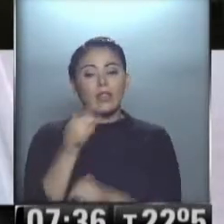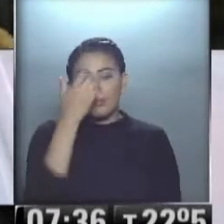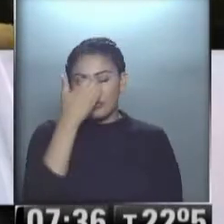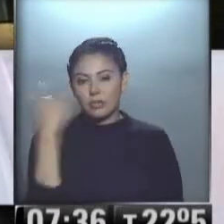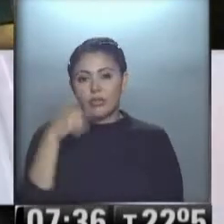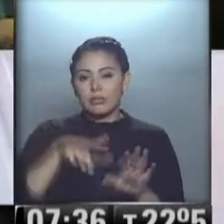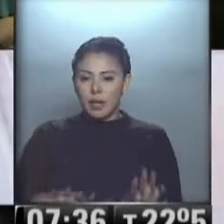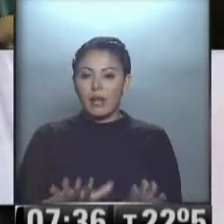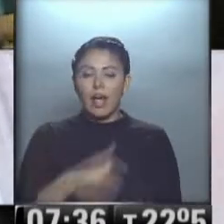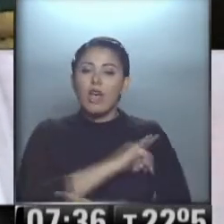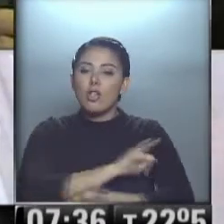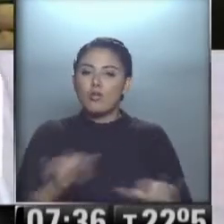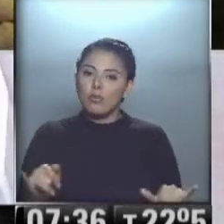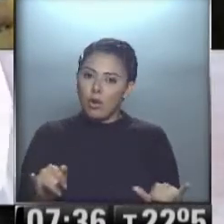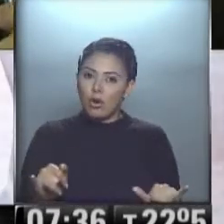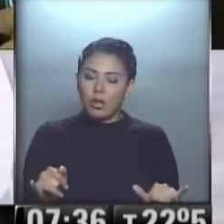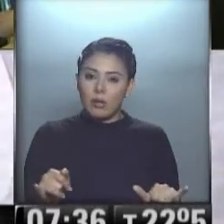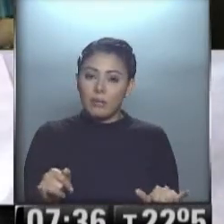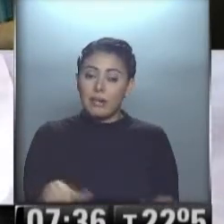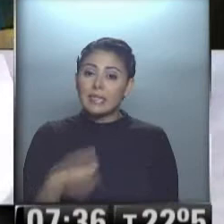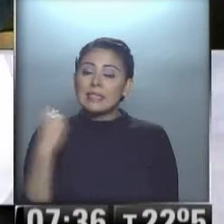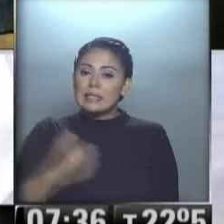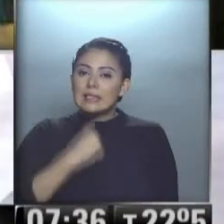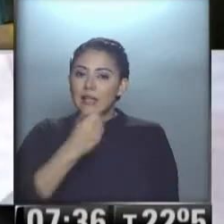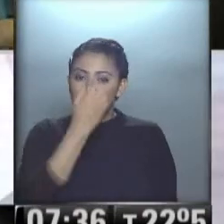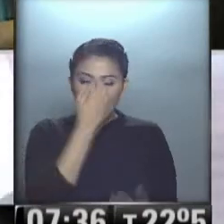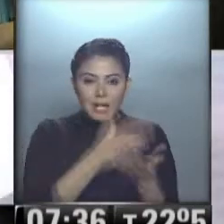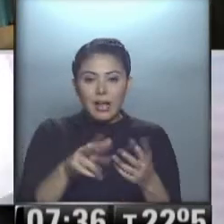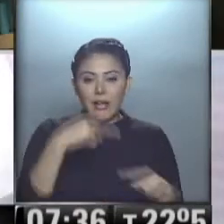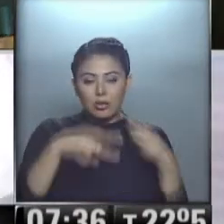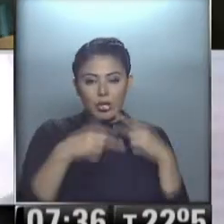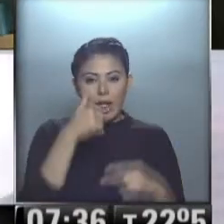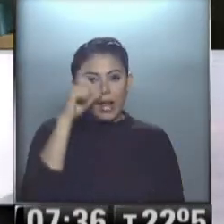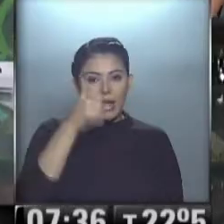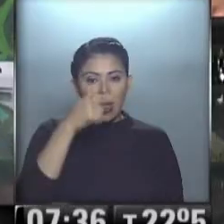aquí informando a este intento de desalojo del restaurante Aleale, ustedes.